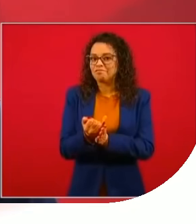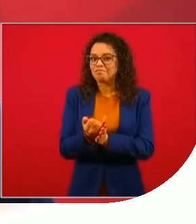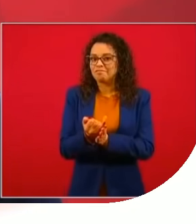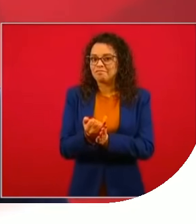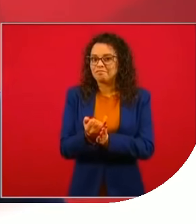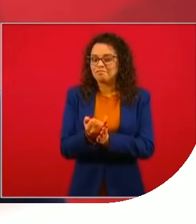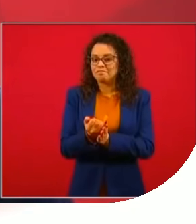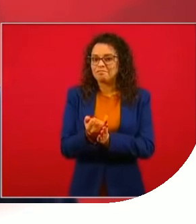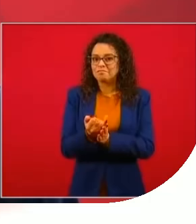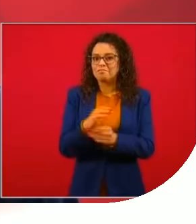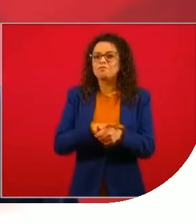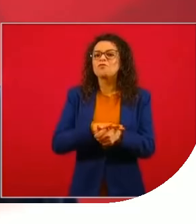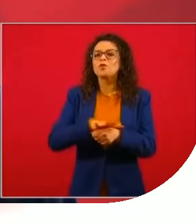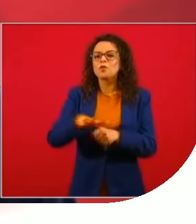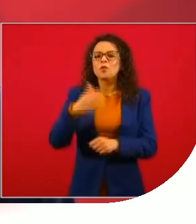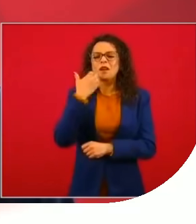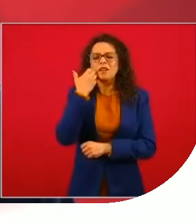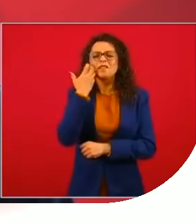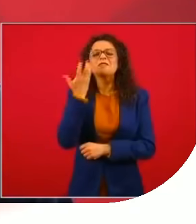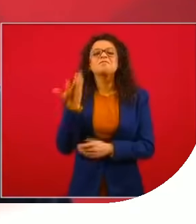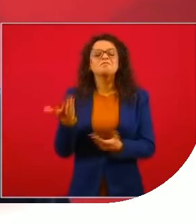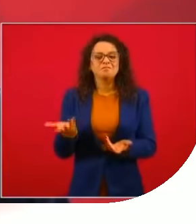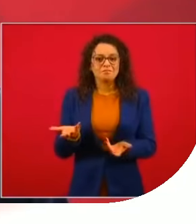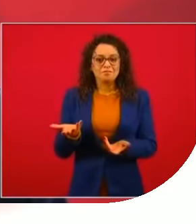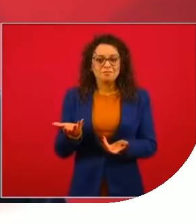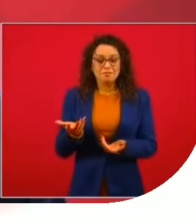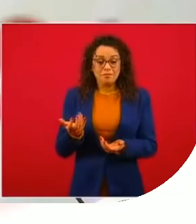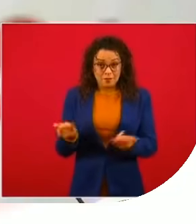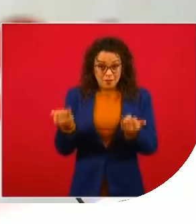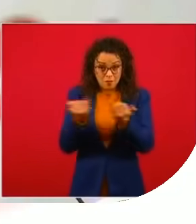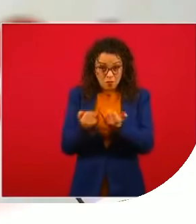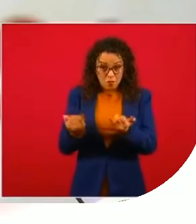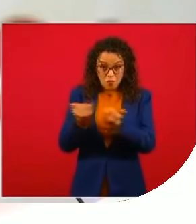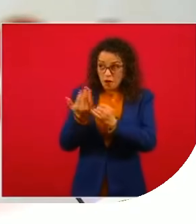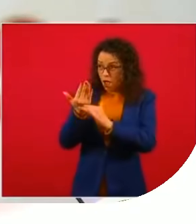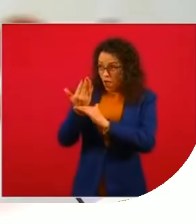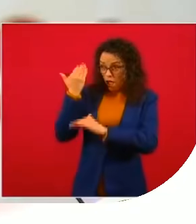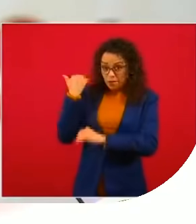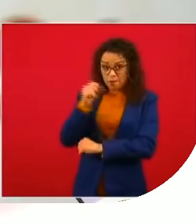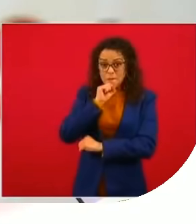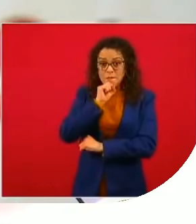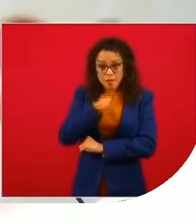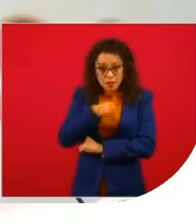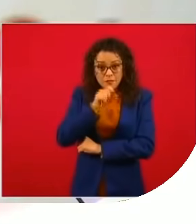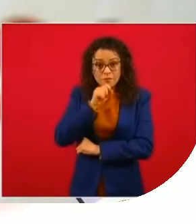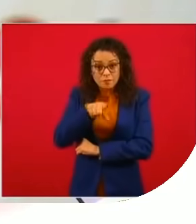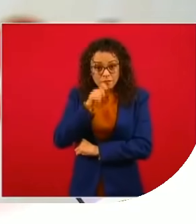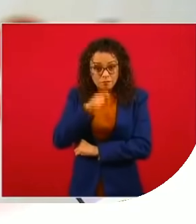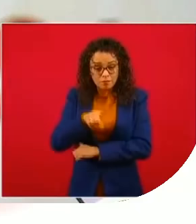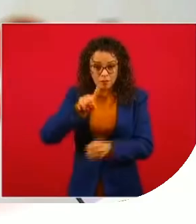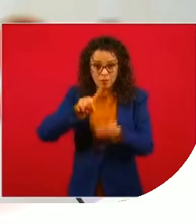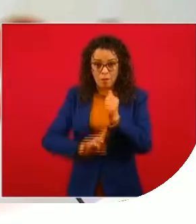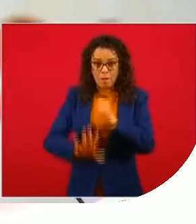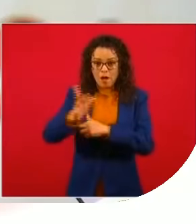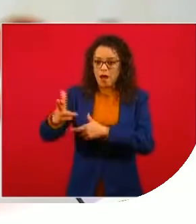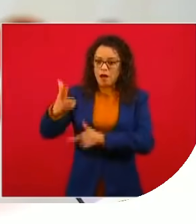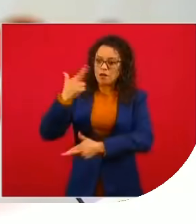¿Qué quieren? ¿Más de lo mismo o retrocesos? ¿O quieren